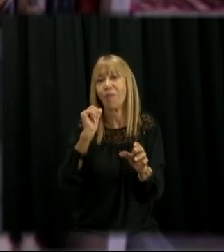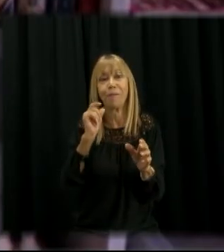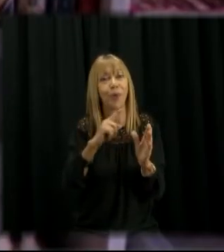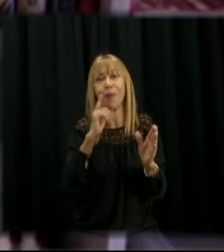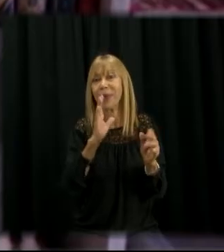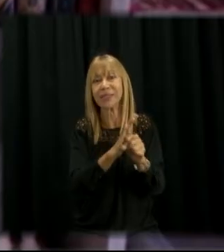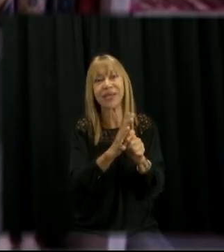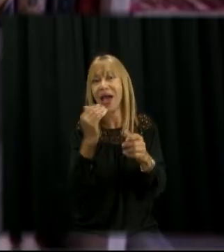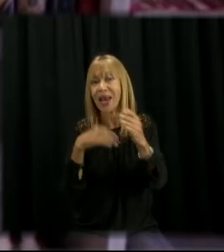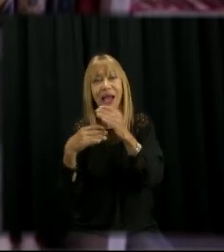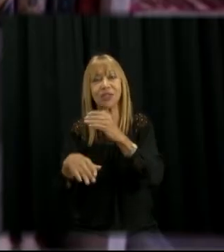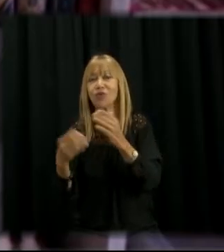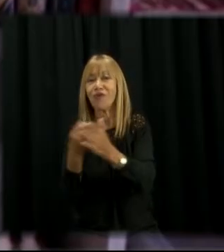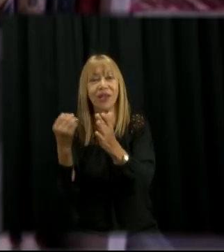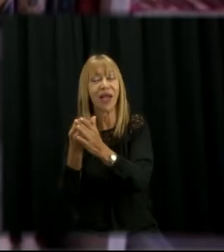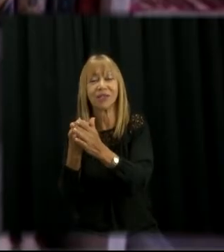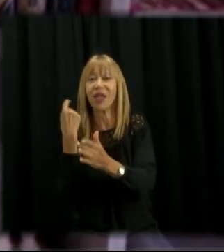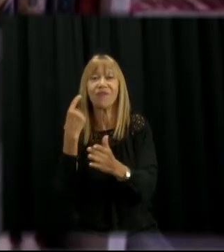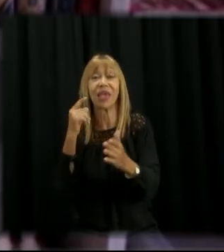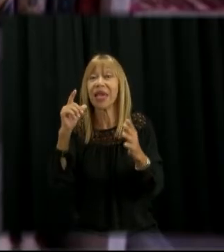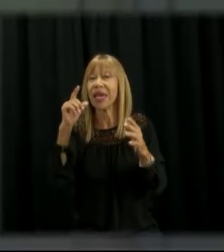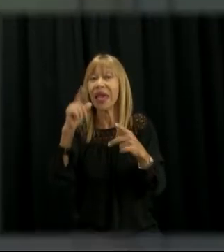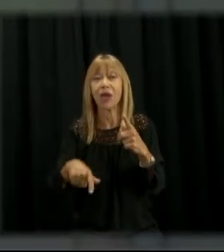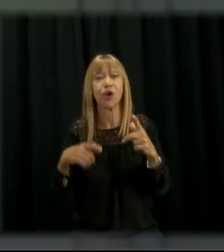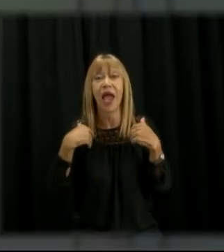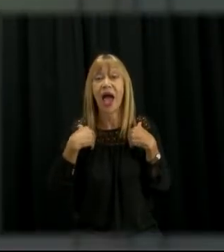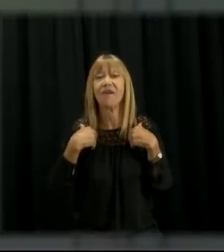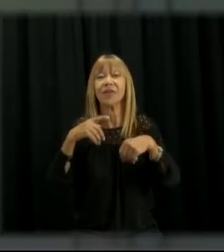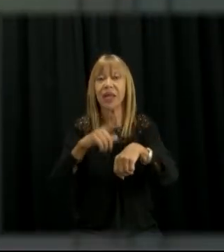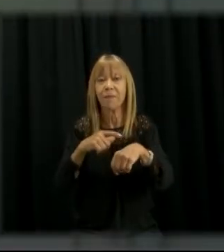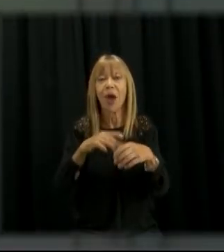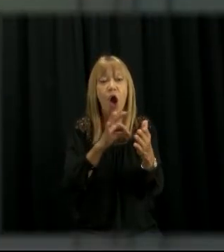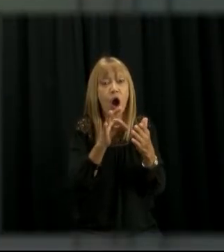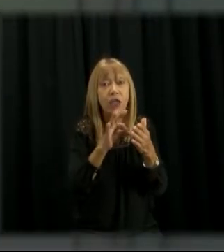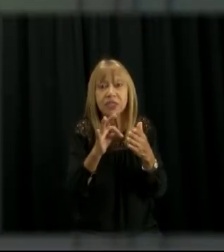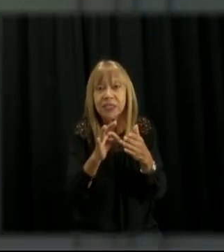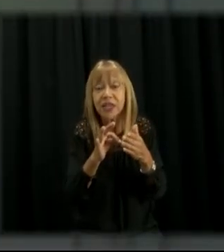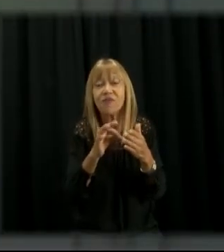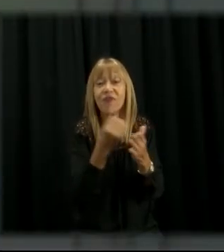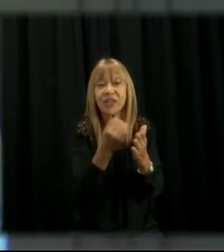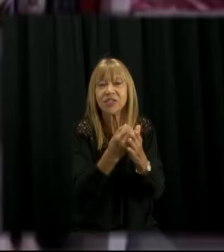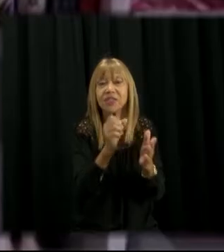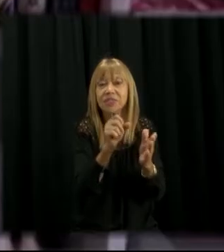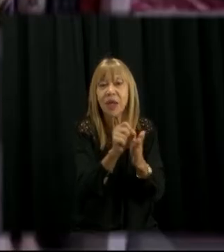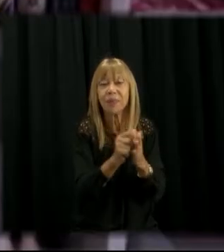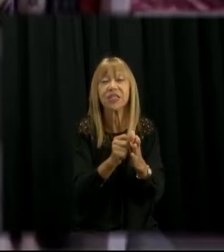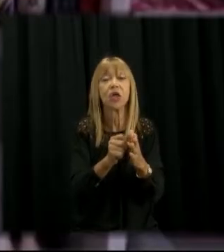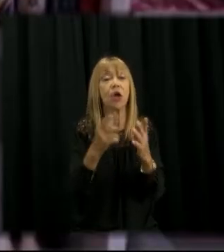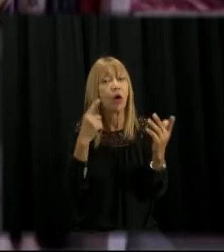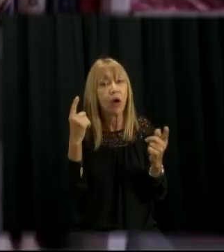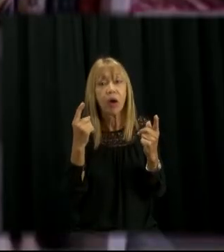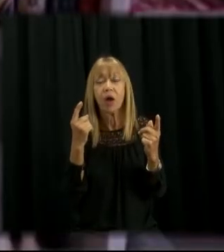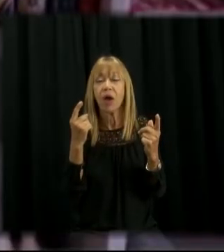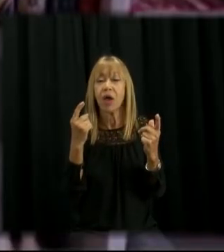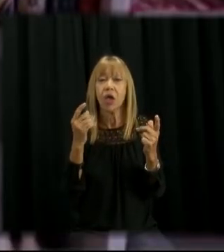salir de promesa, no van a tener acceso a los mercados financieros si no tienen estados financieros